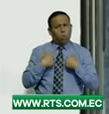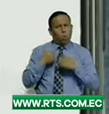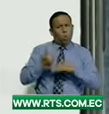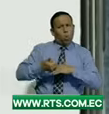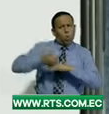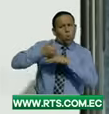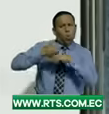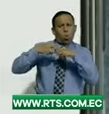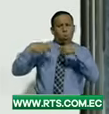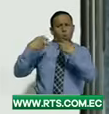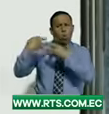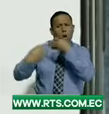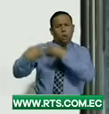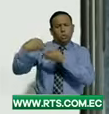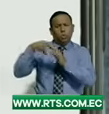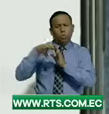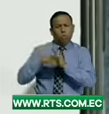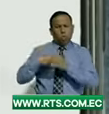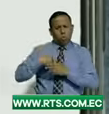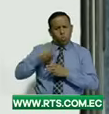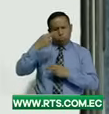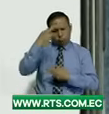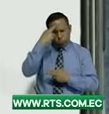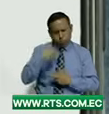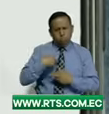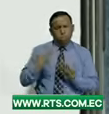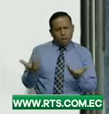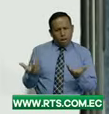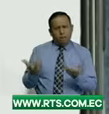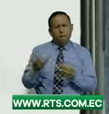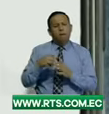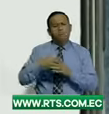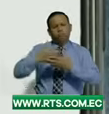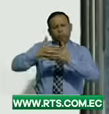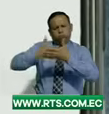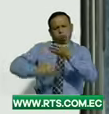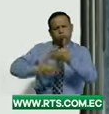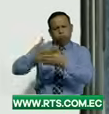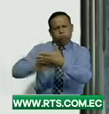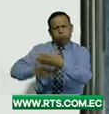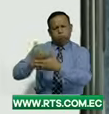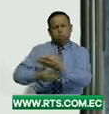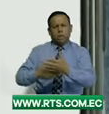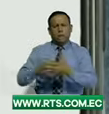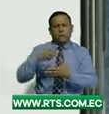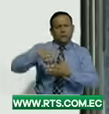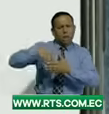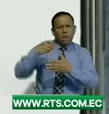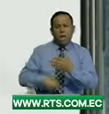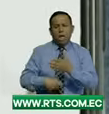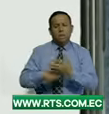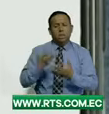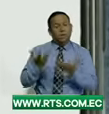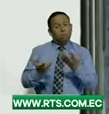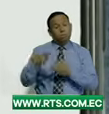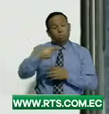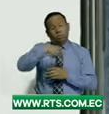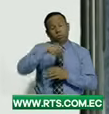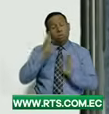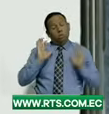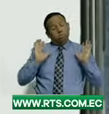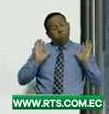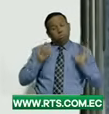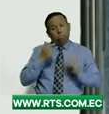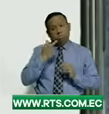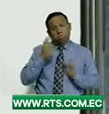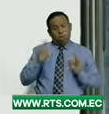puede desobedecer mi orden. Ahí tiene una sentencia de más de 125 hojas. Si hacen calentar la vuelta, ya es cuestión de ustedes, pues